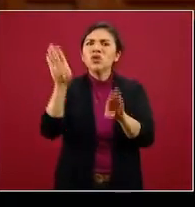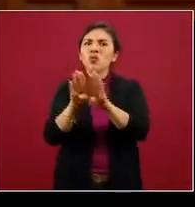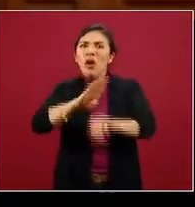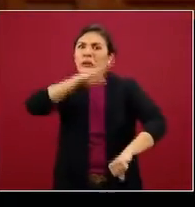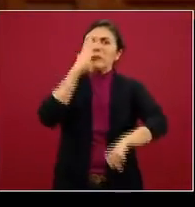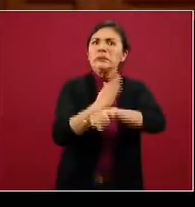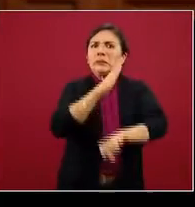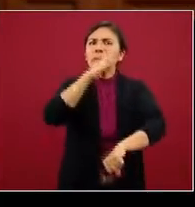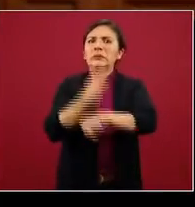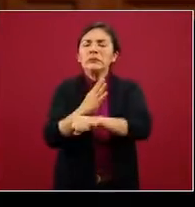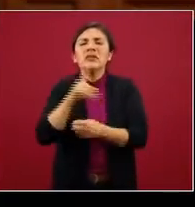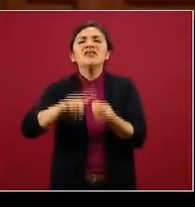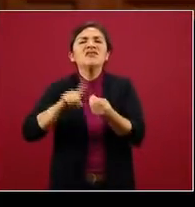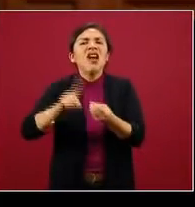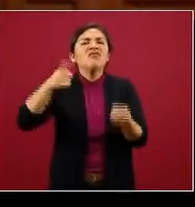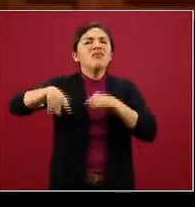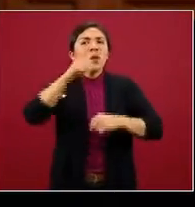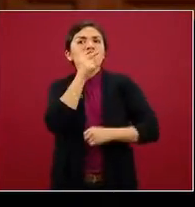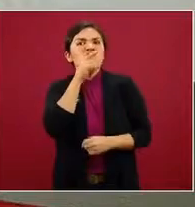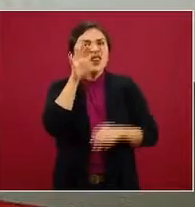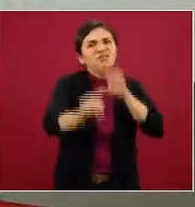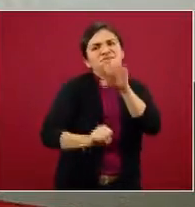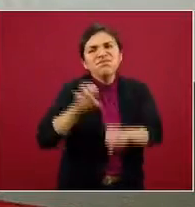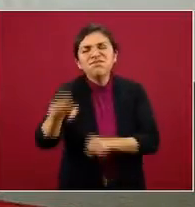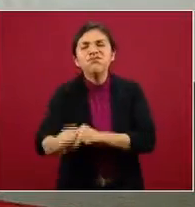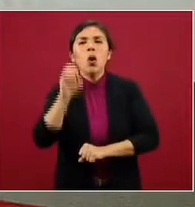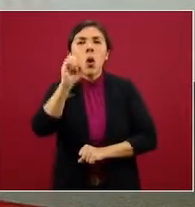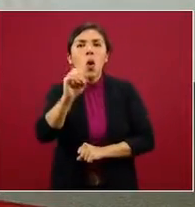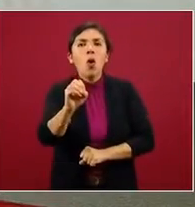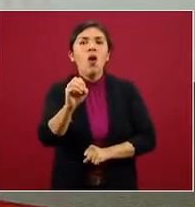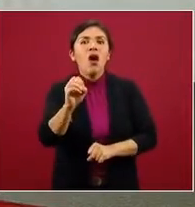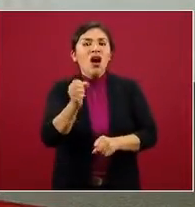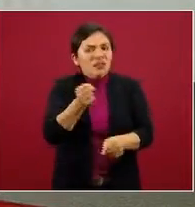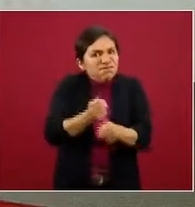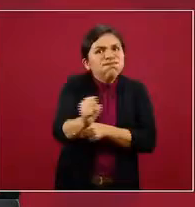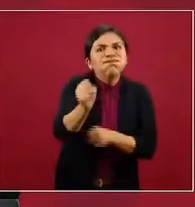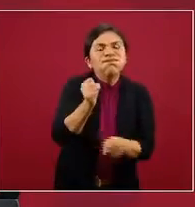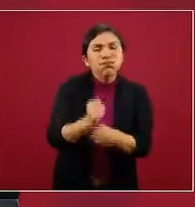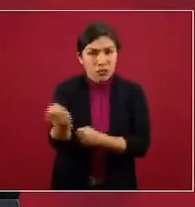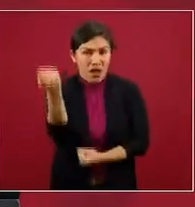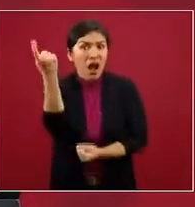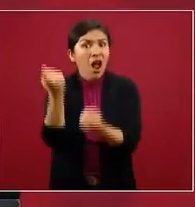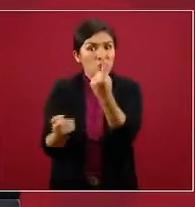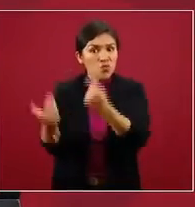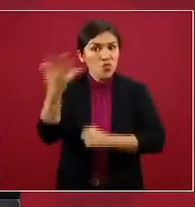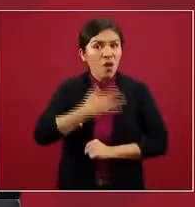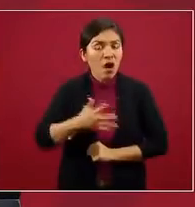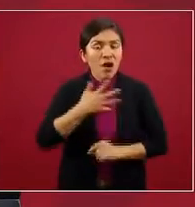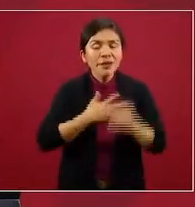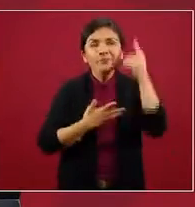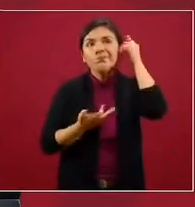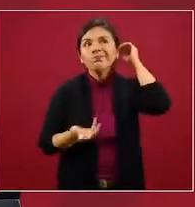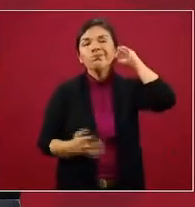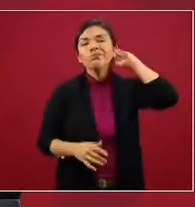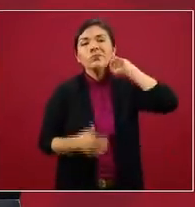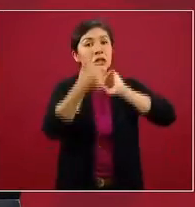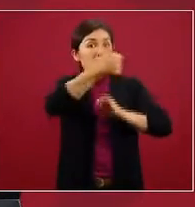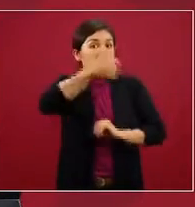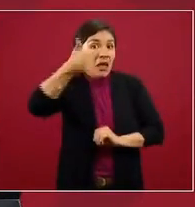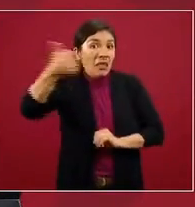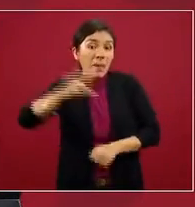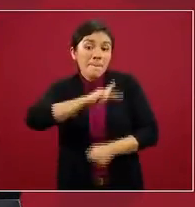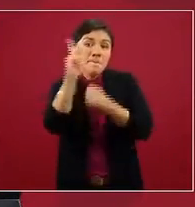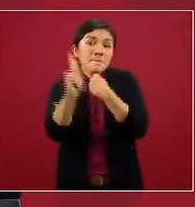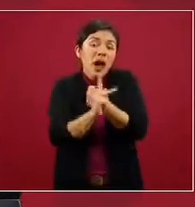parte del poder público, en algunos casos incluso la fuerza, el uso de la fuerza pública, y